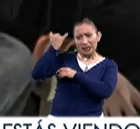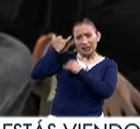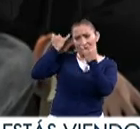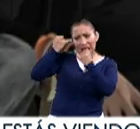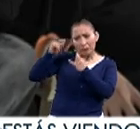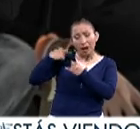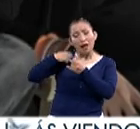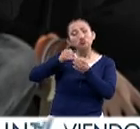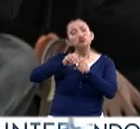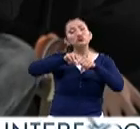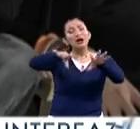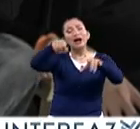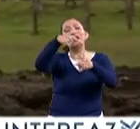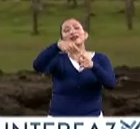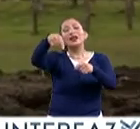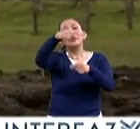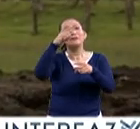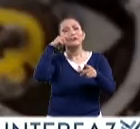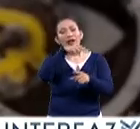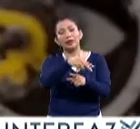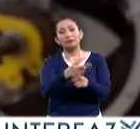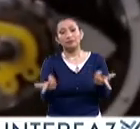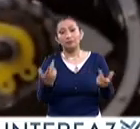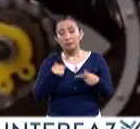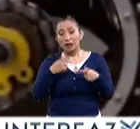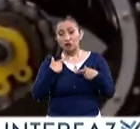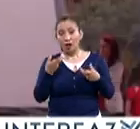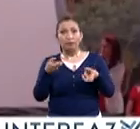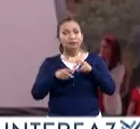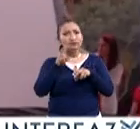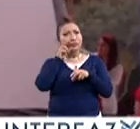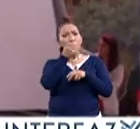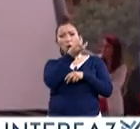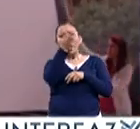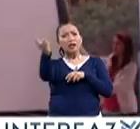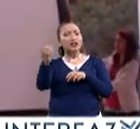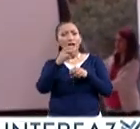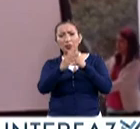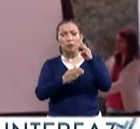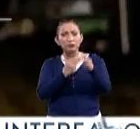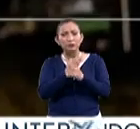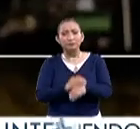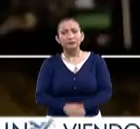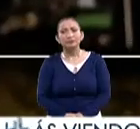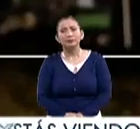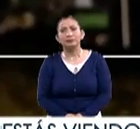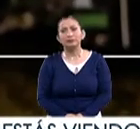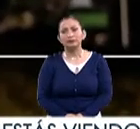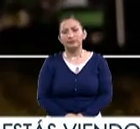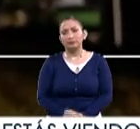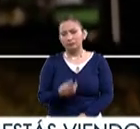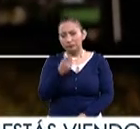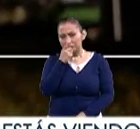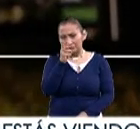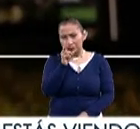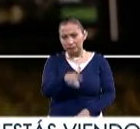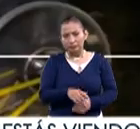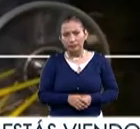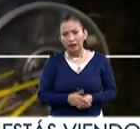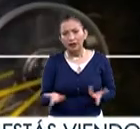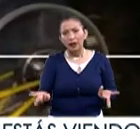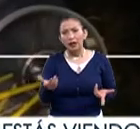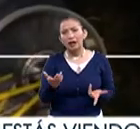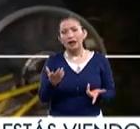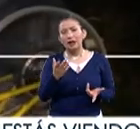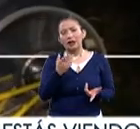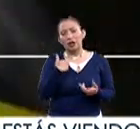trabajo llegue a quienes debe de llegar, los espectadores en cualquier parte del mundo. Yo quisiera decir que Cine